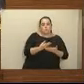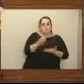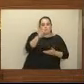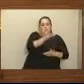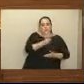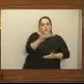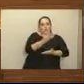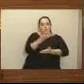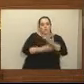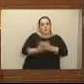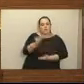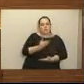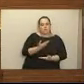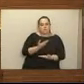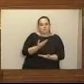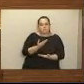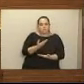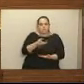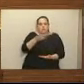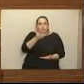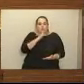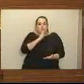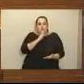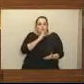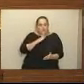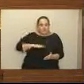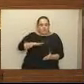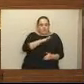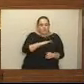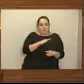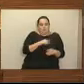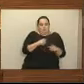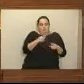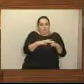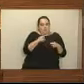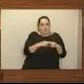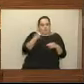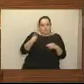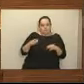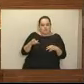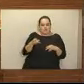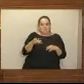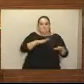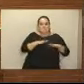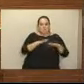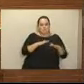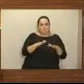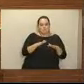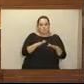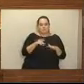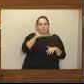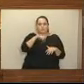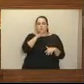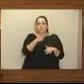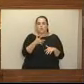para hacer acopio de esa fortuna tienen que estar en el entorno político en el que él se manejaba y que le permitía tomar decisiones sobre el destino de determinados fondos